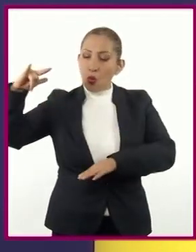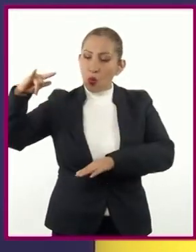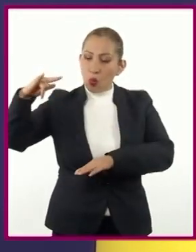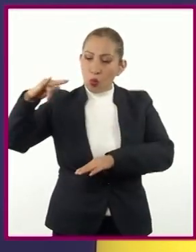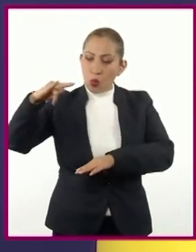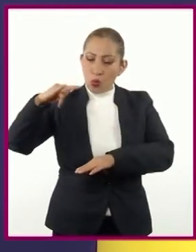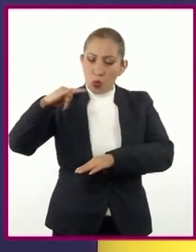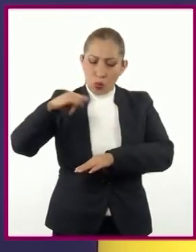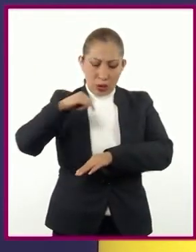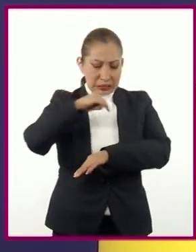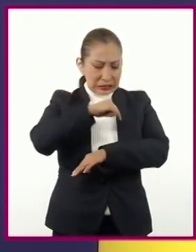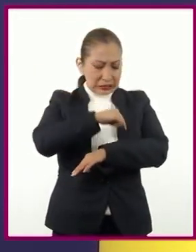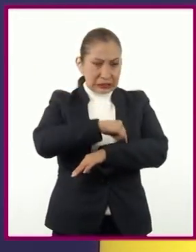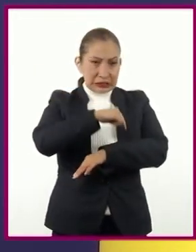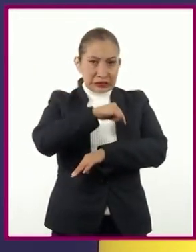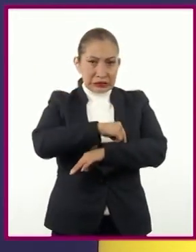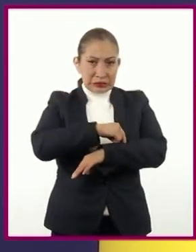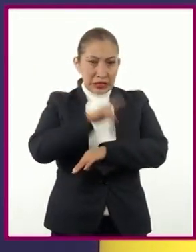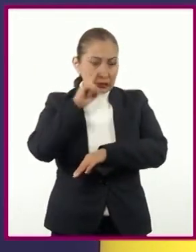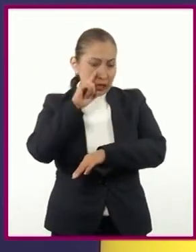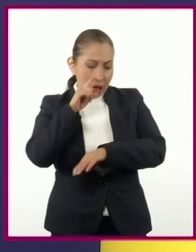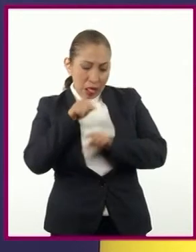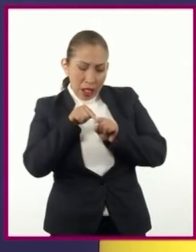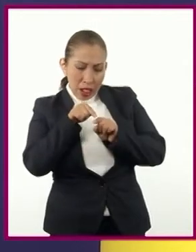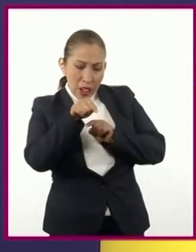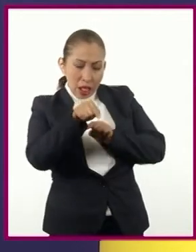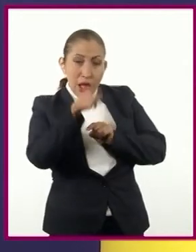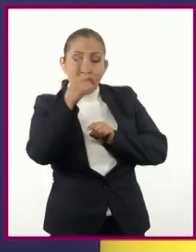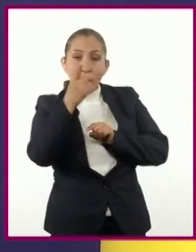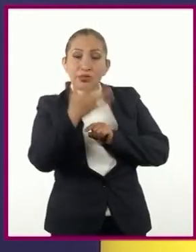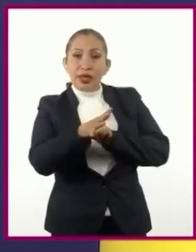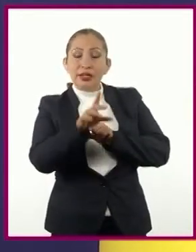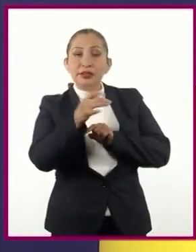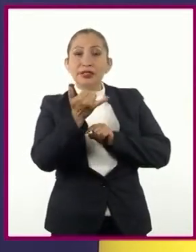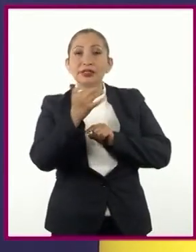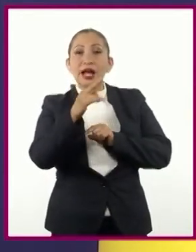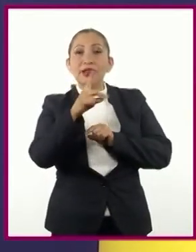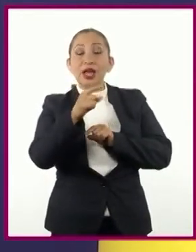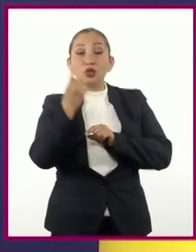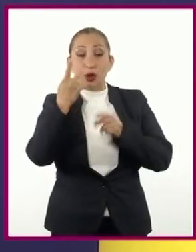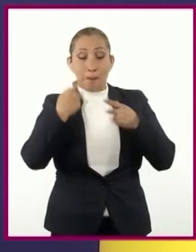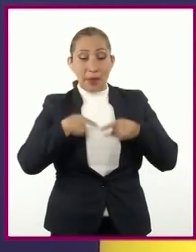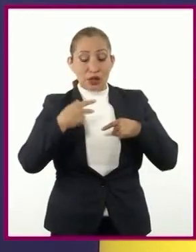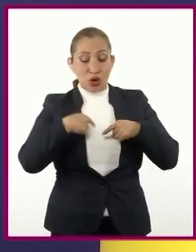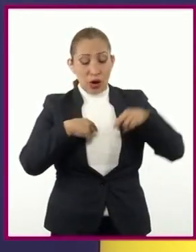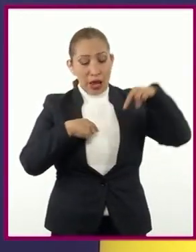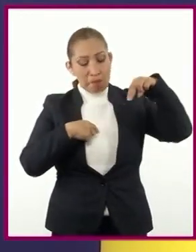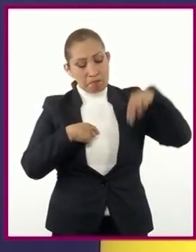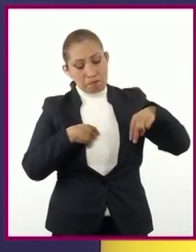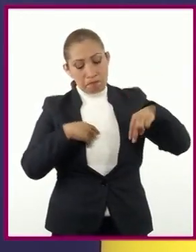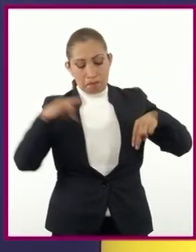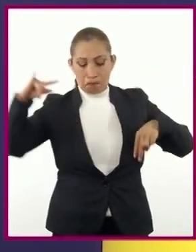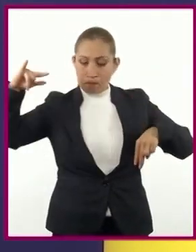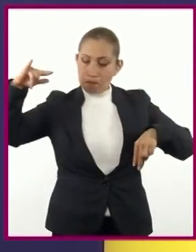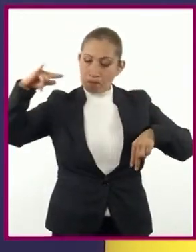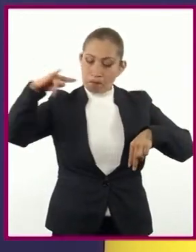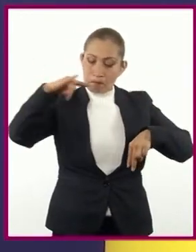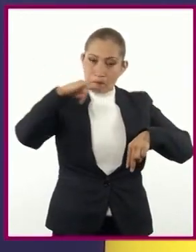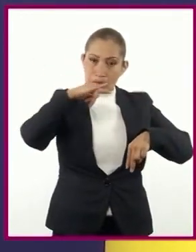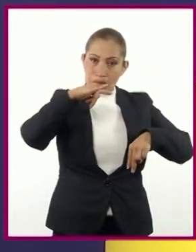del punto de aterrizaje está a 10 yardas de una persona parada justo abajo del